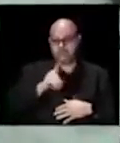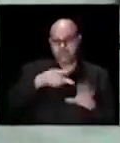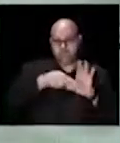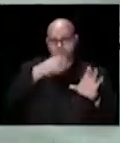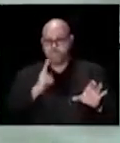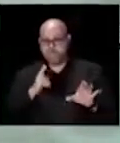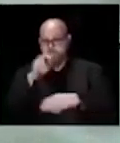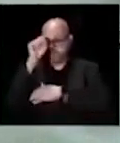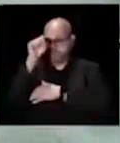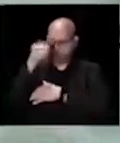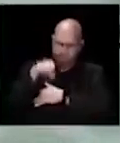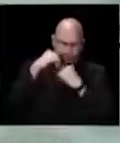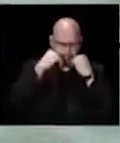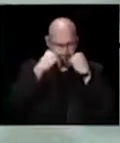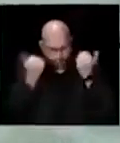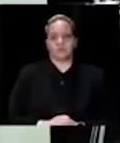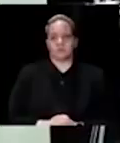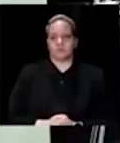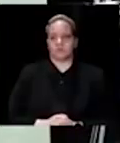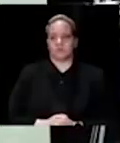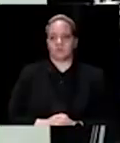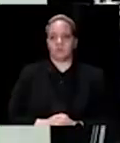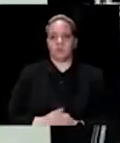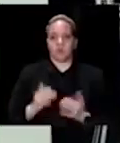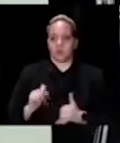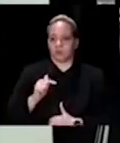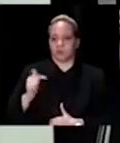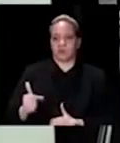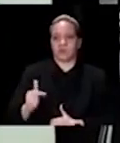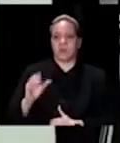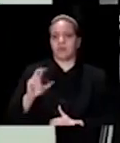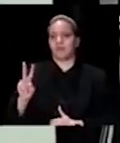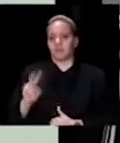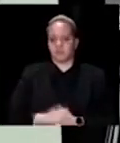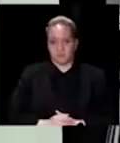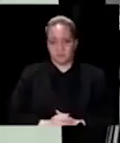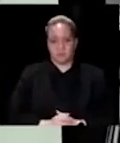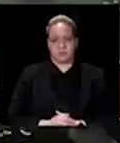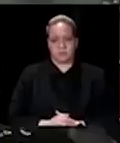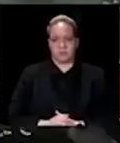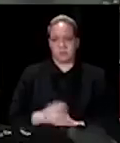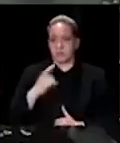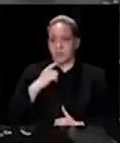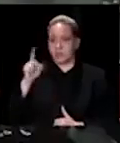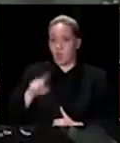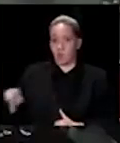Somos honestos y por eso no nos quieren. Vamos al próximo turno para César Vázquez. ¿Qué dice la rueda?